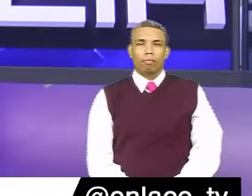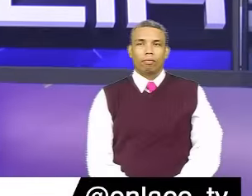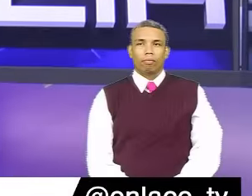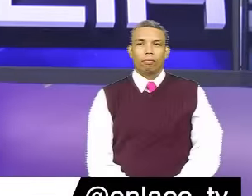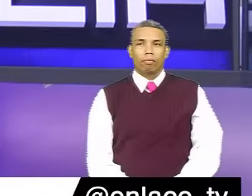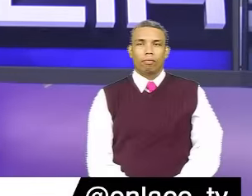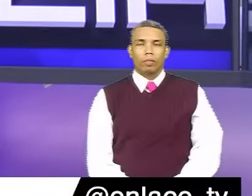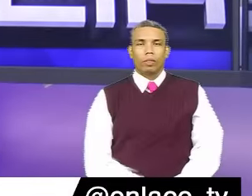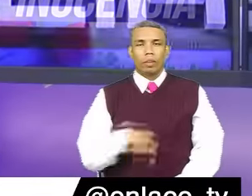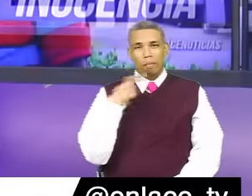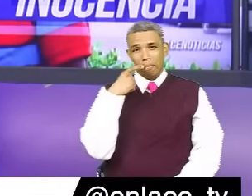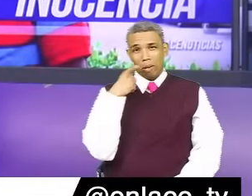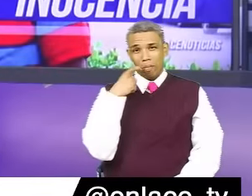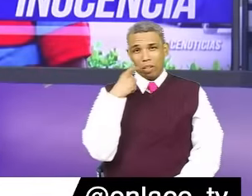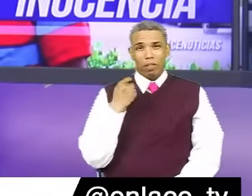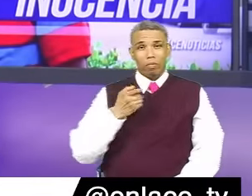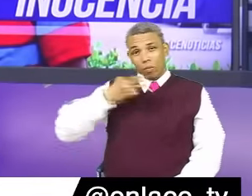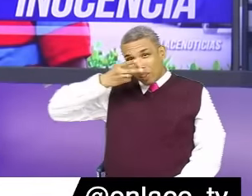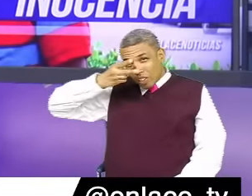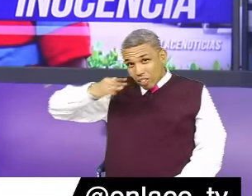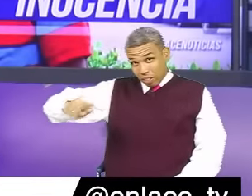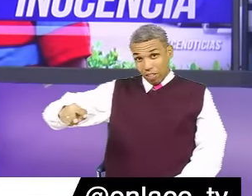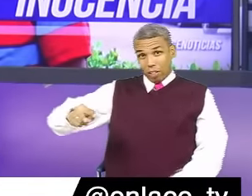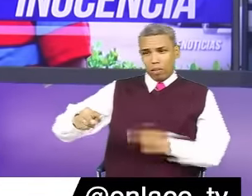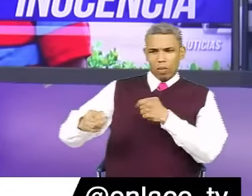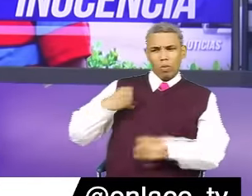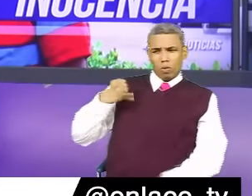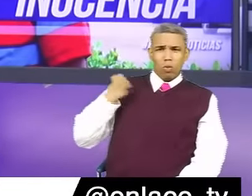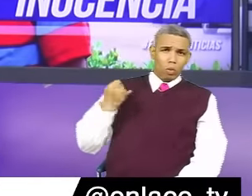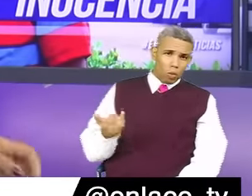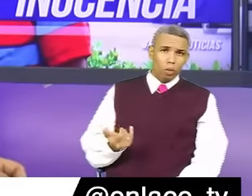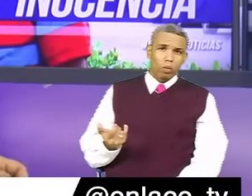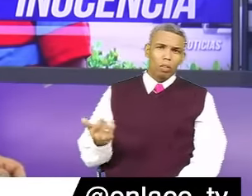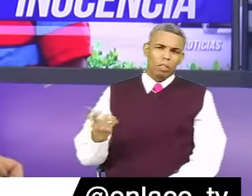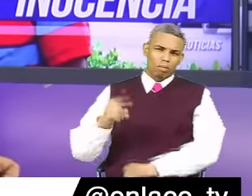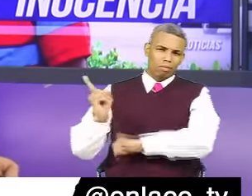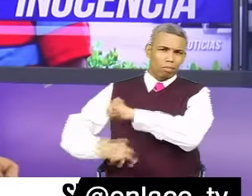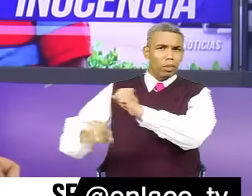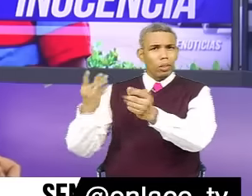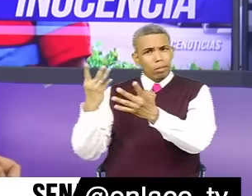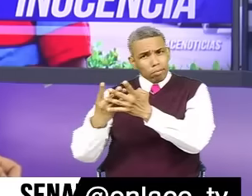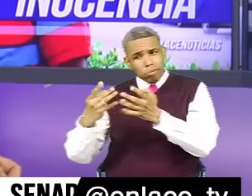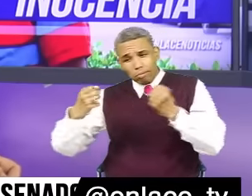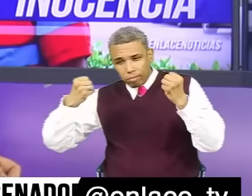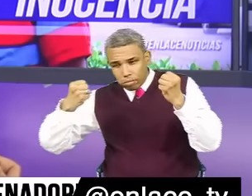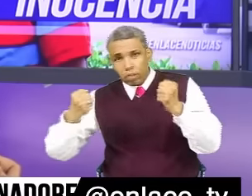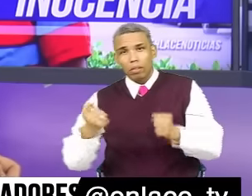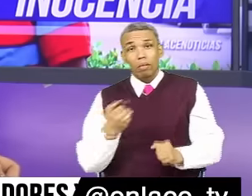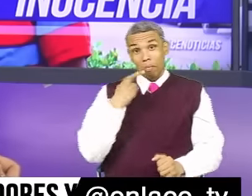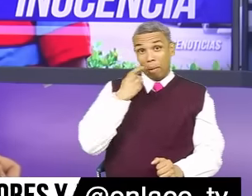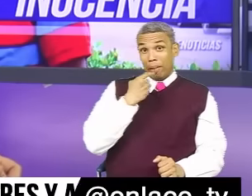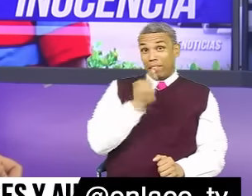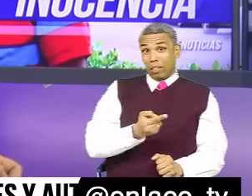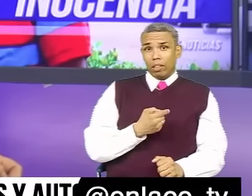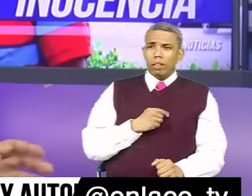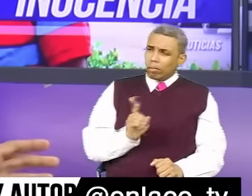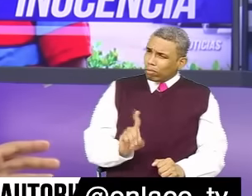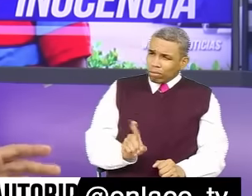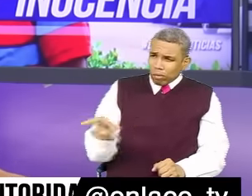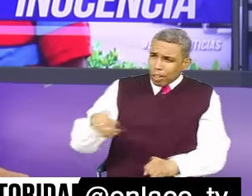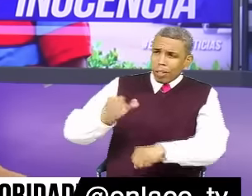Angustiado padre alega inocencia de su joven hijo, señalado de haber cometido un crimen hace 3 años. Asegura que está preso porque le dicen